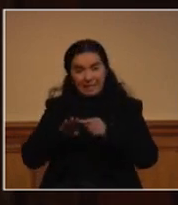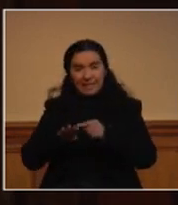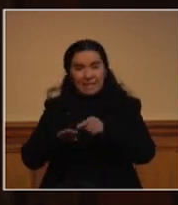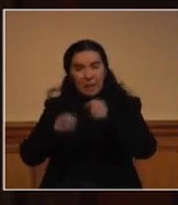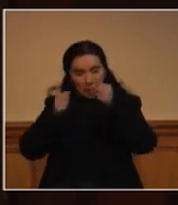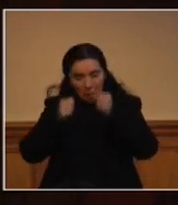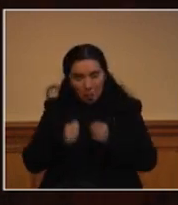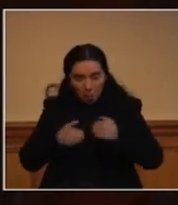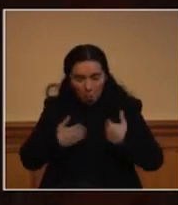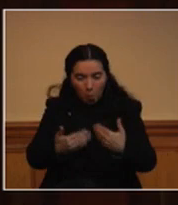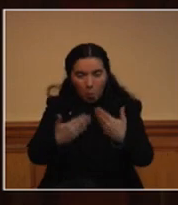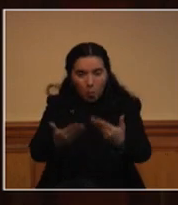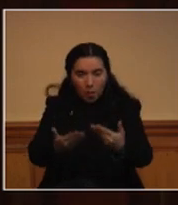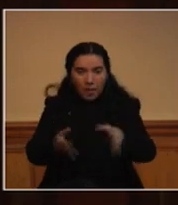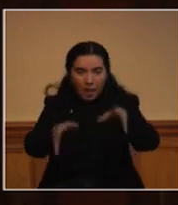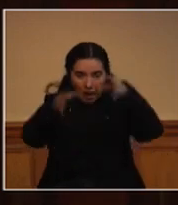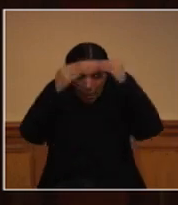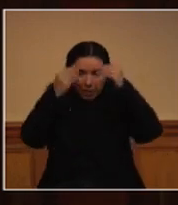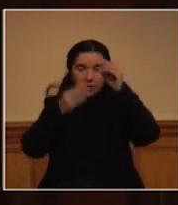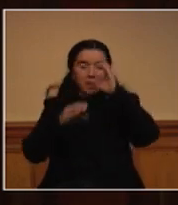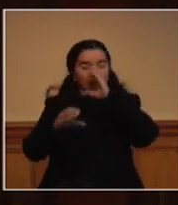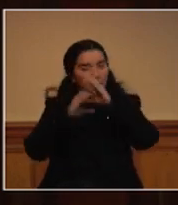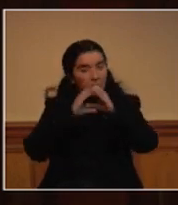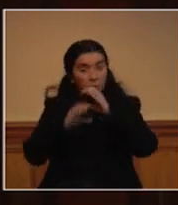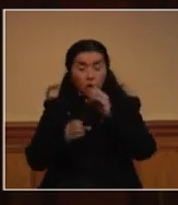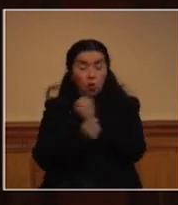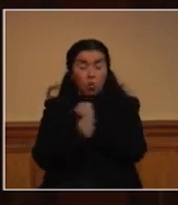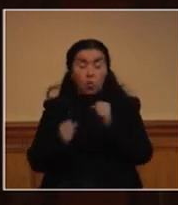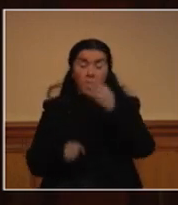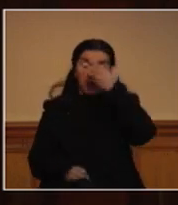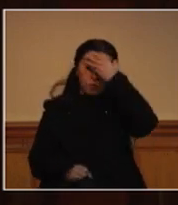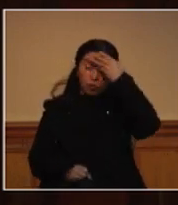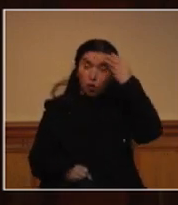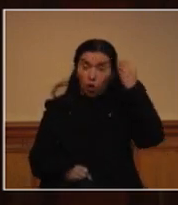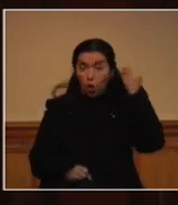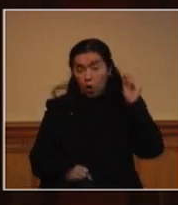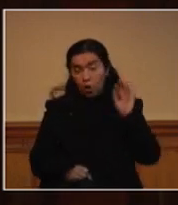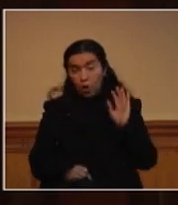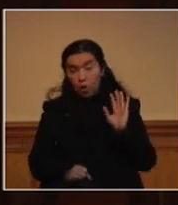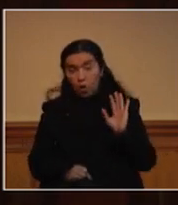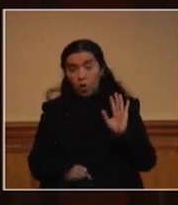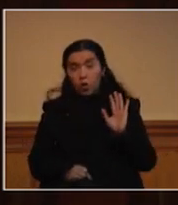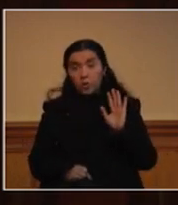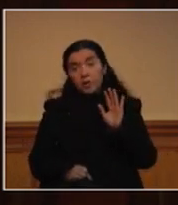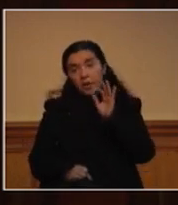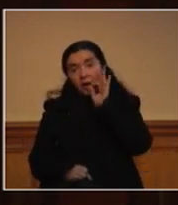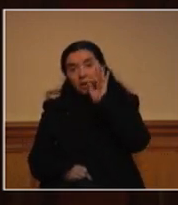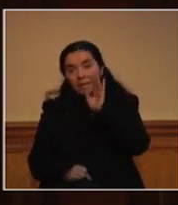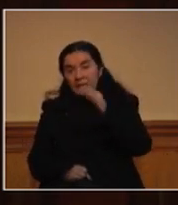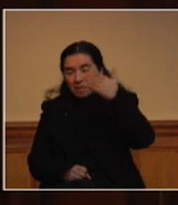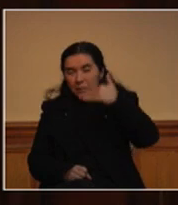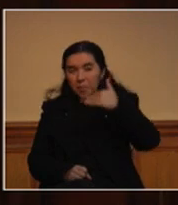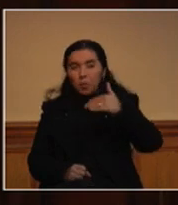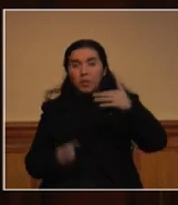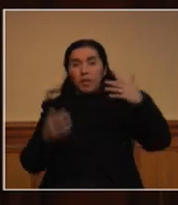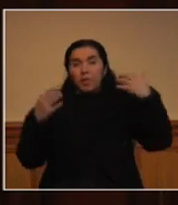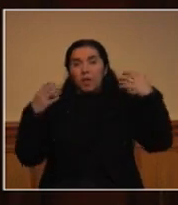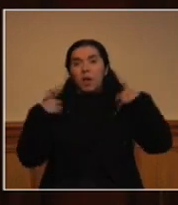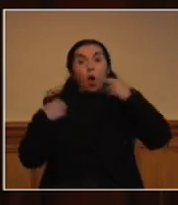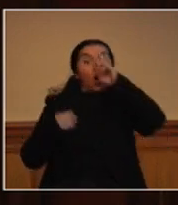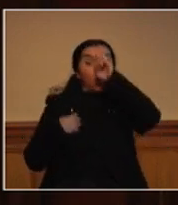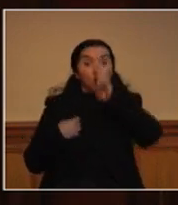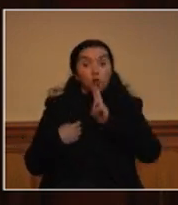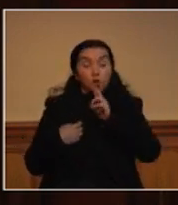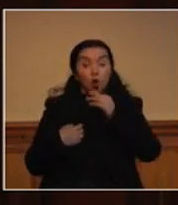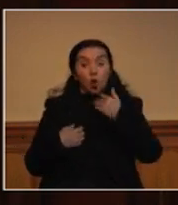la comunicación. Sin olvidar, lógicamente, y como siempre insistimos, ¿no?, en el papel fundamental que